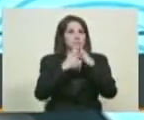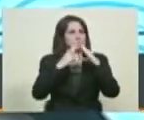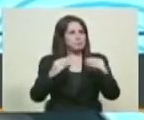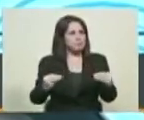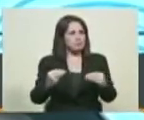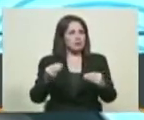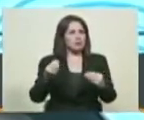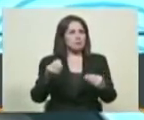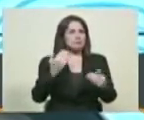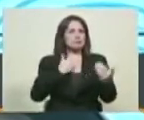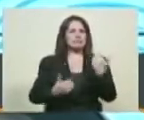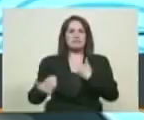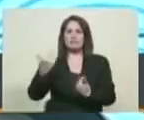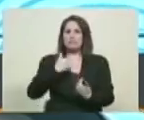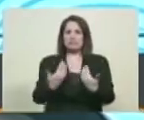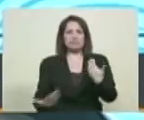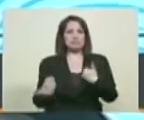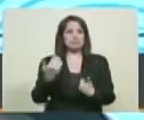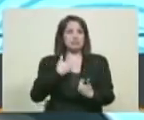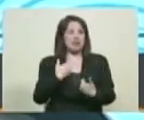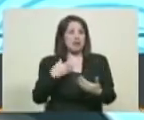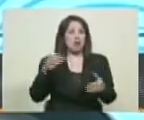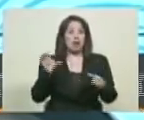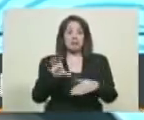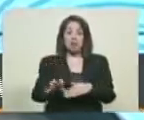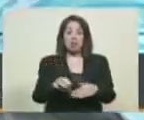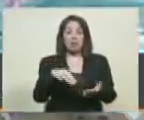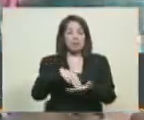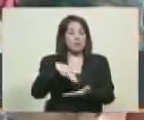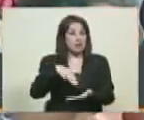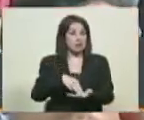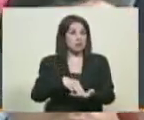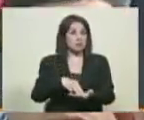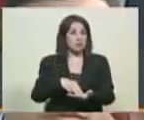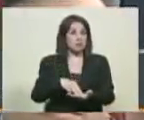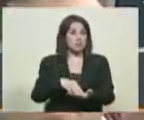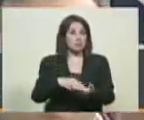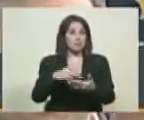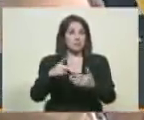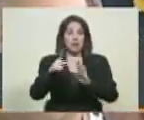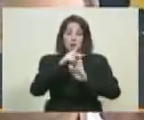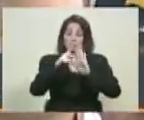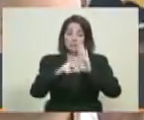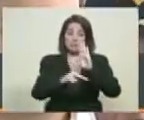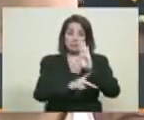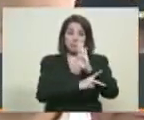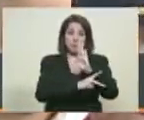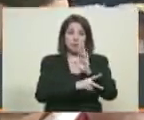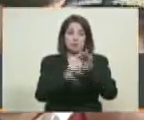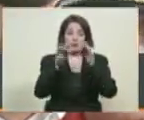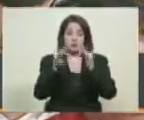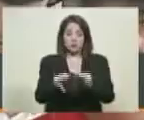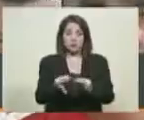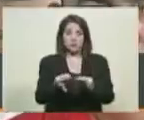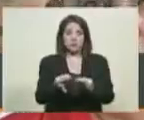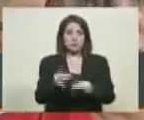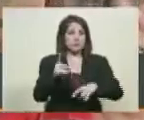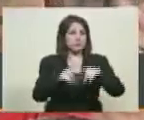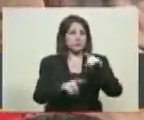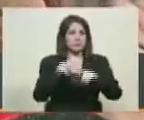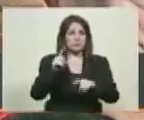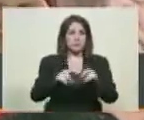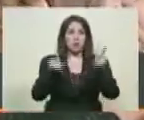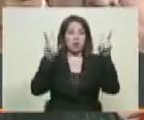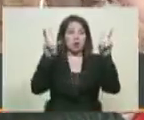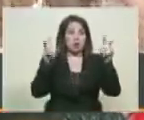pues afectan con mayor fuerza el estado Miranda. Por eso hemos planificado con tanto detalle, con tanto estudio, esta